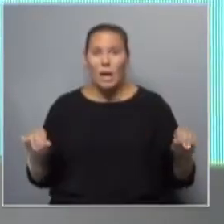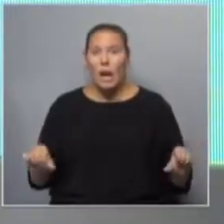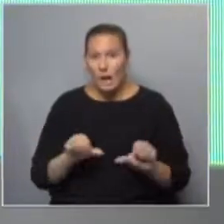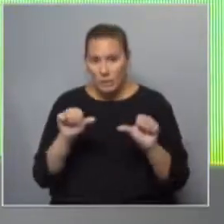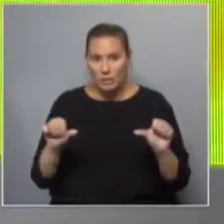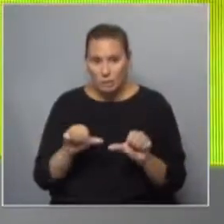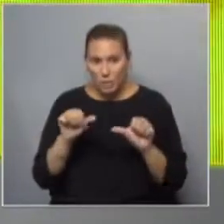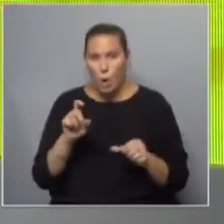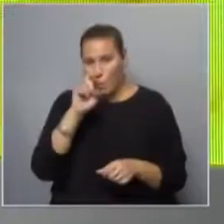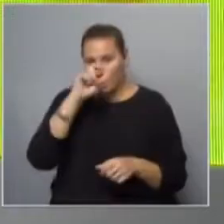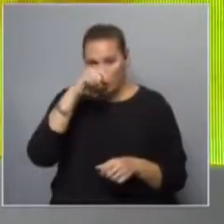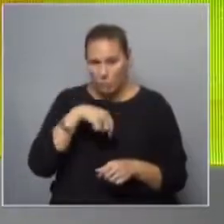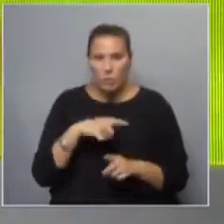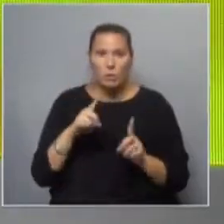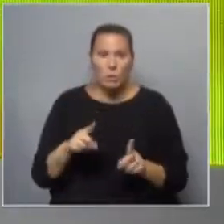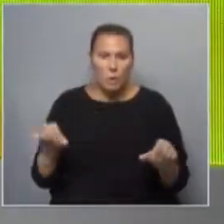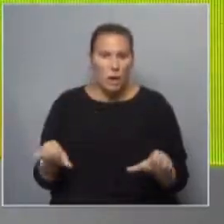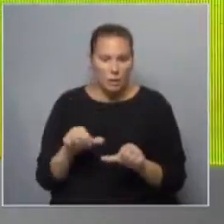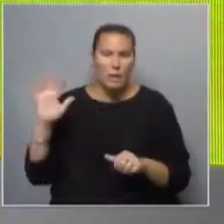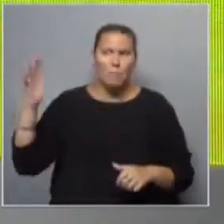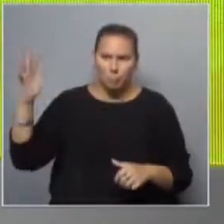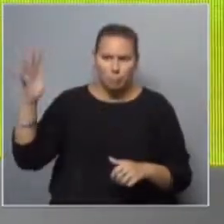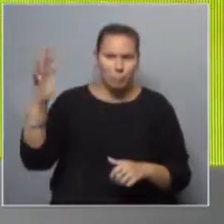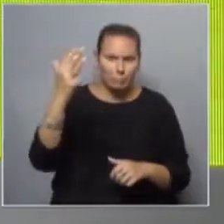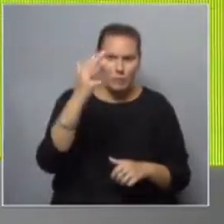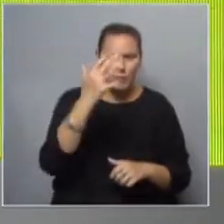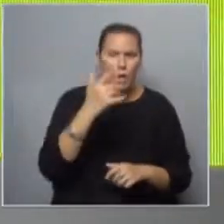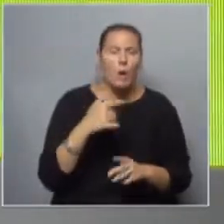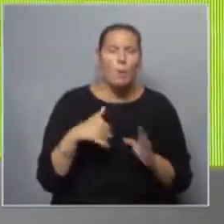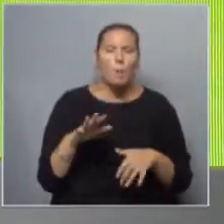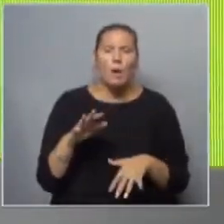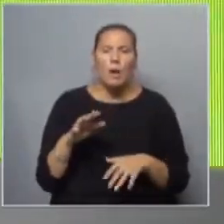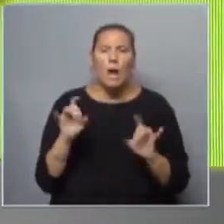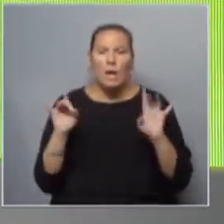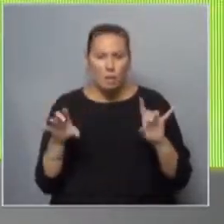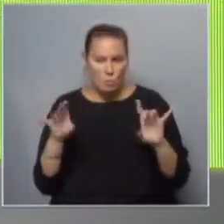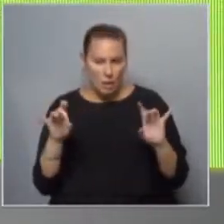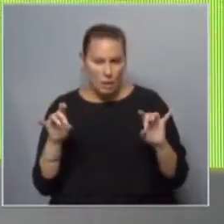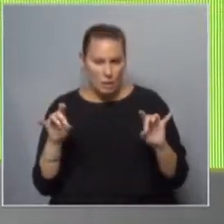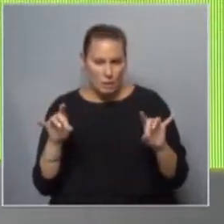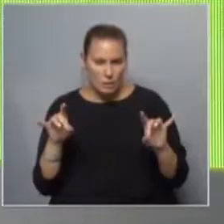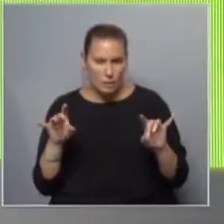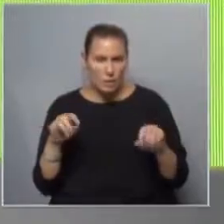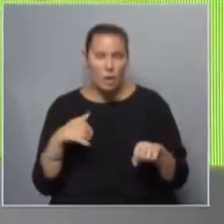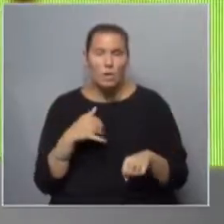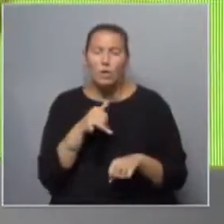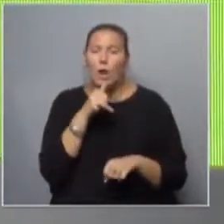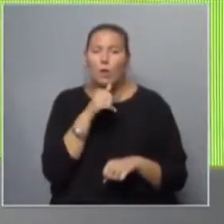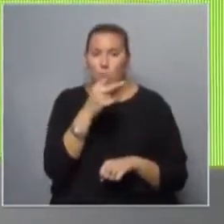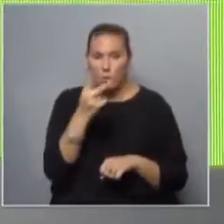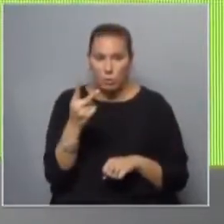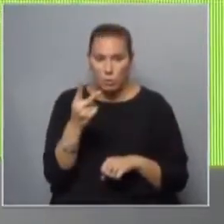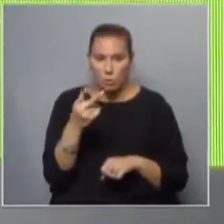actividades obviamente en Montevideo y hay muchas actividades en el interior del país, sobre todo vinculado a la naturaleza. Yo voy a comentar